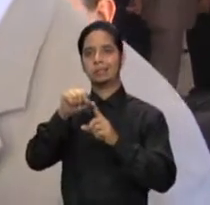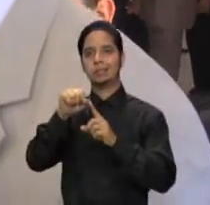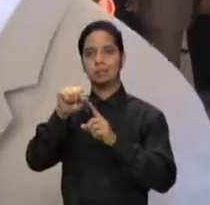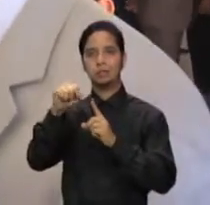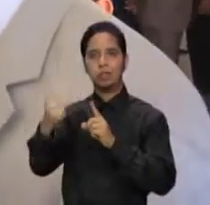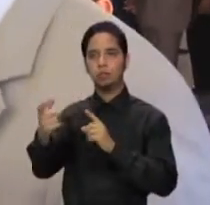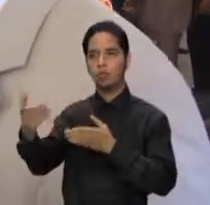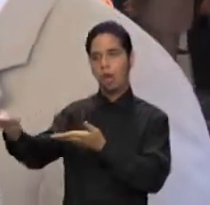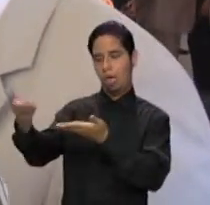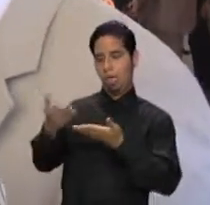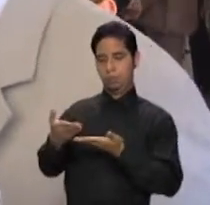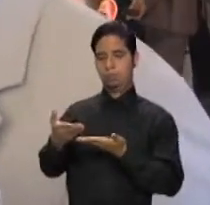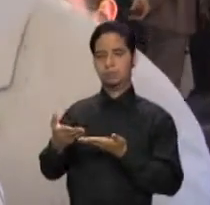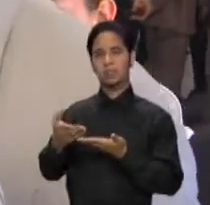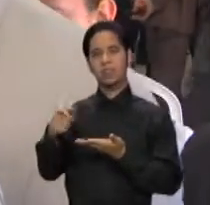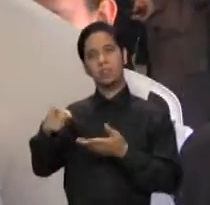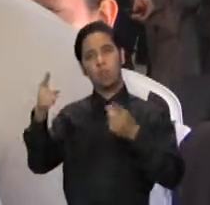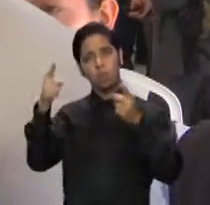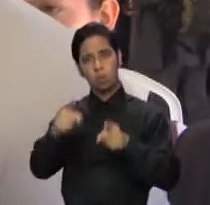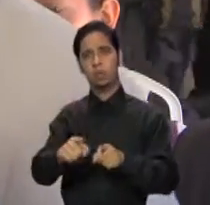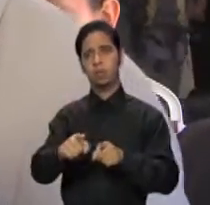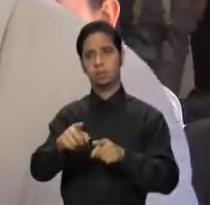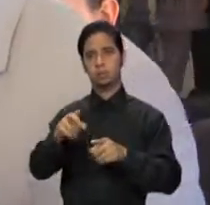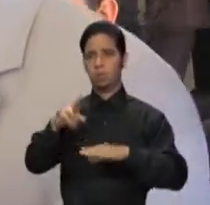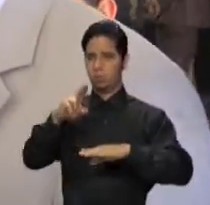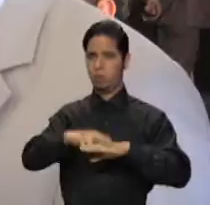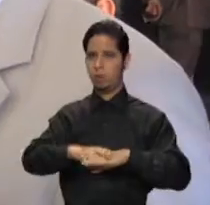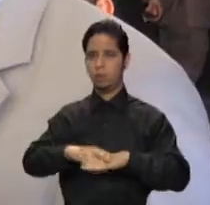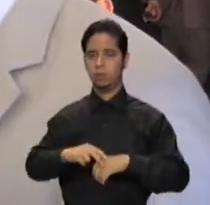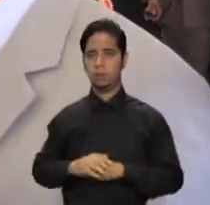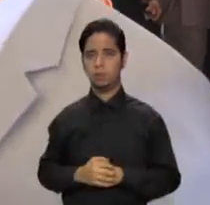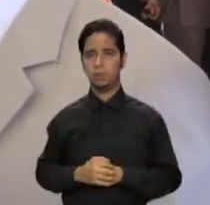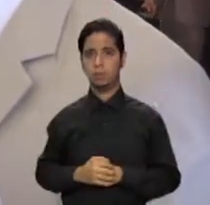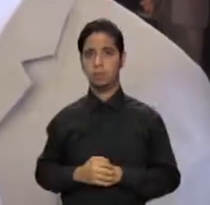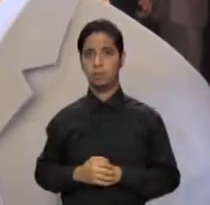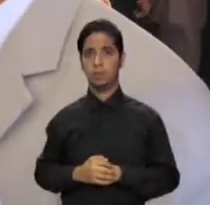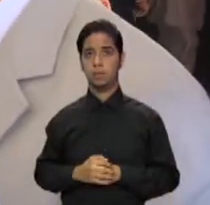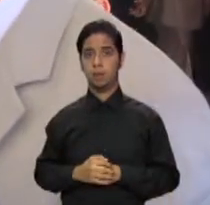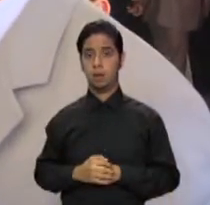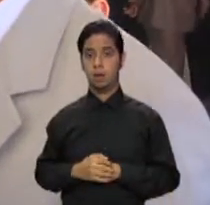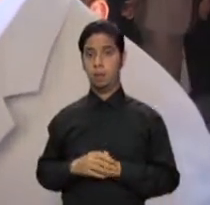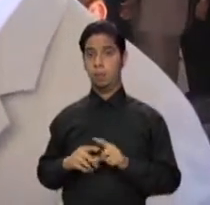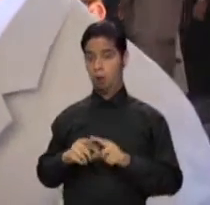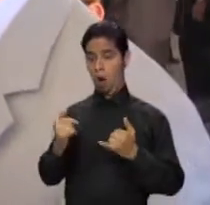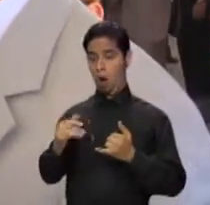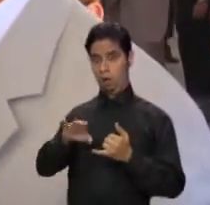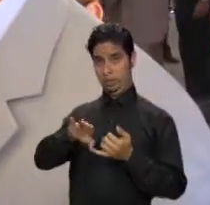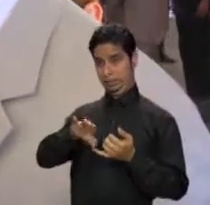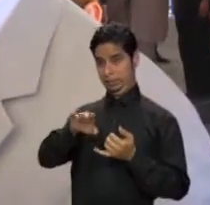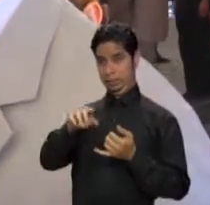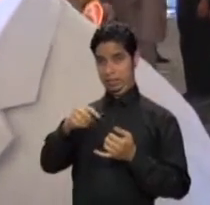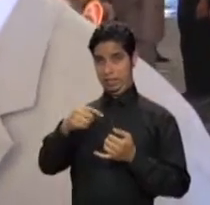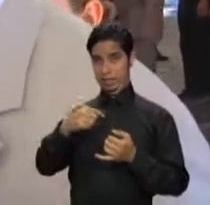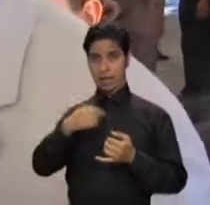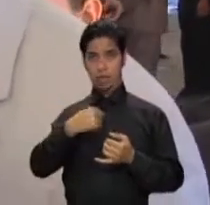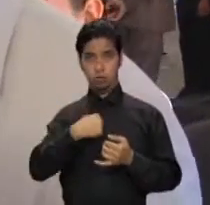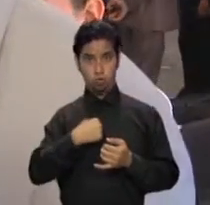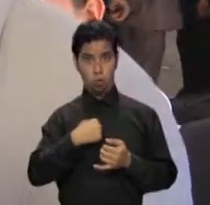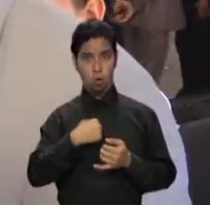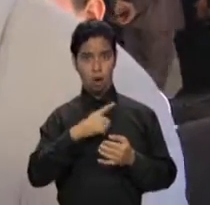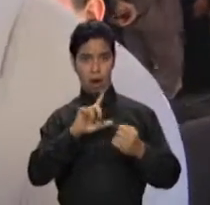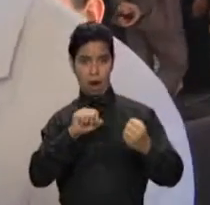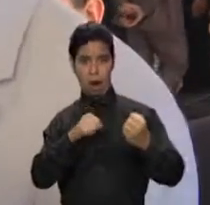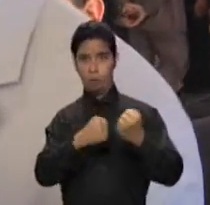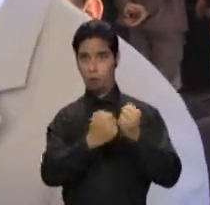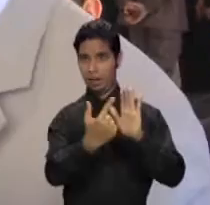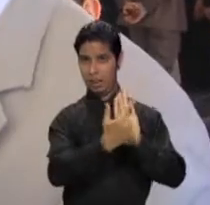quiere tal trabajo. Eso sucede cotidianamente. Ahora, de ahí a favorecer ilegalmente